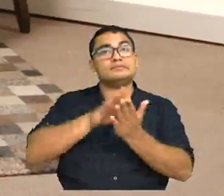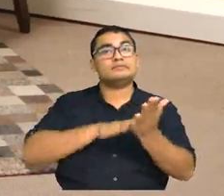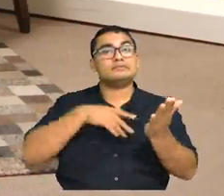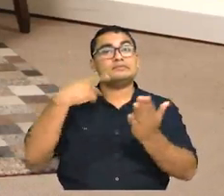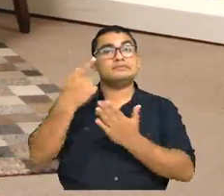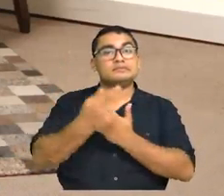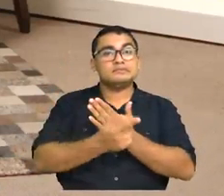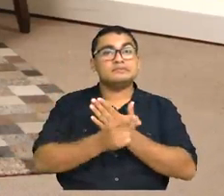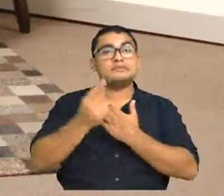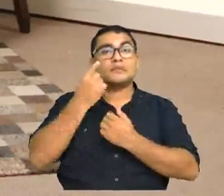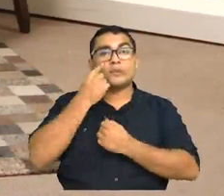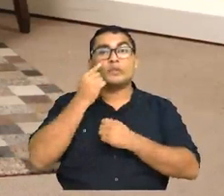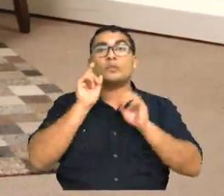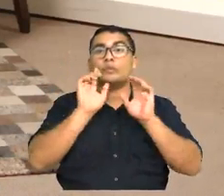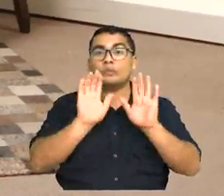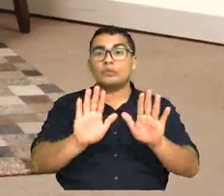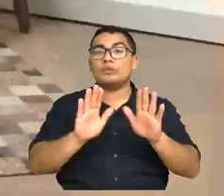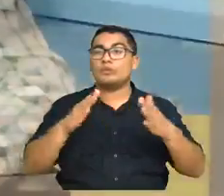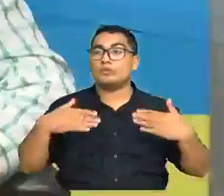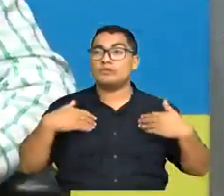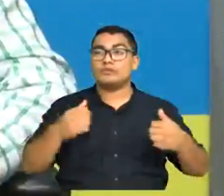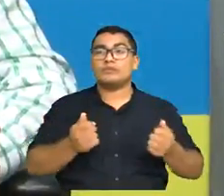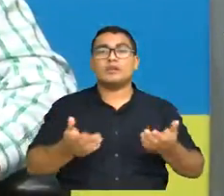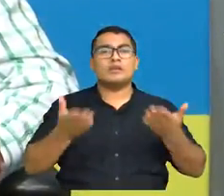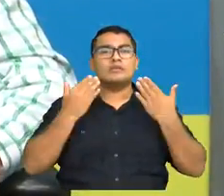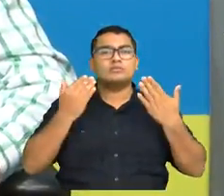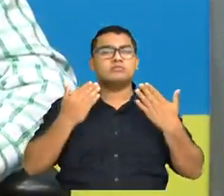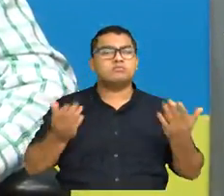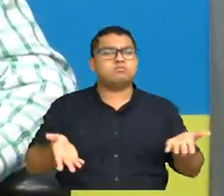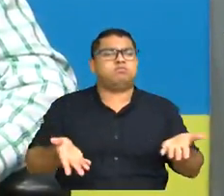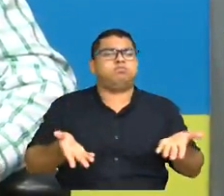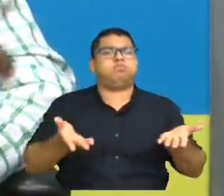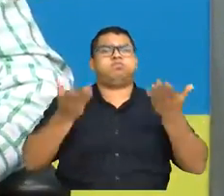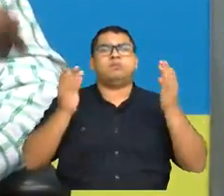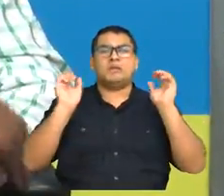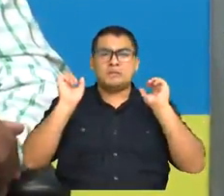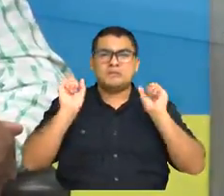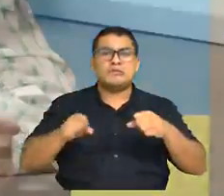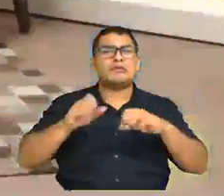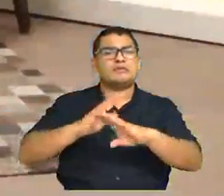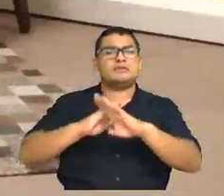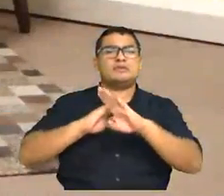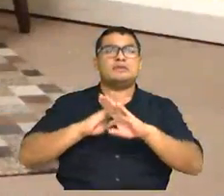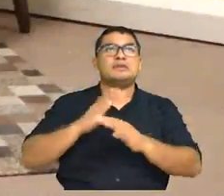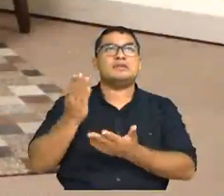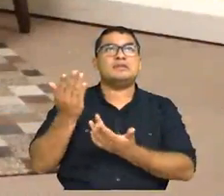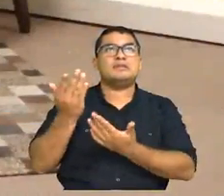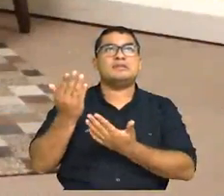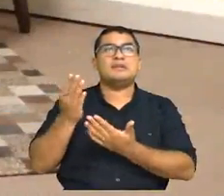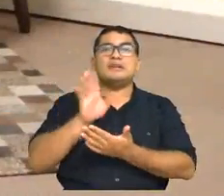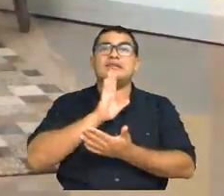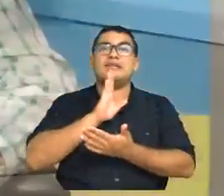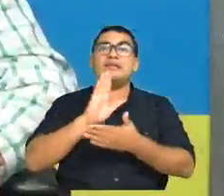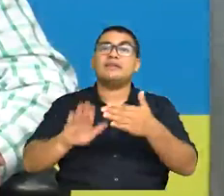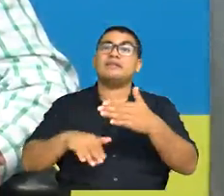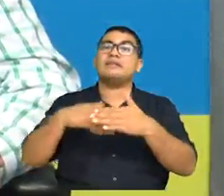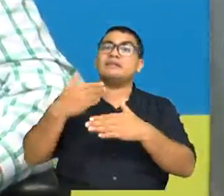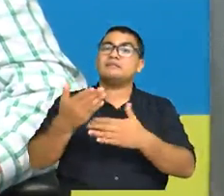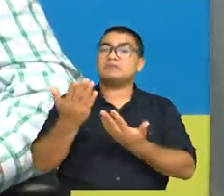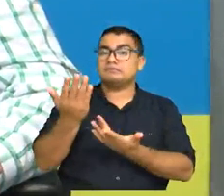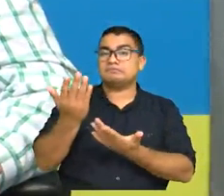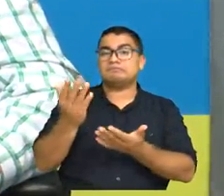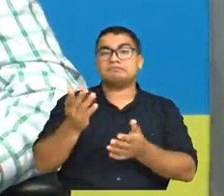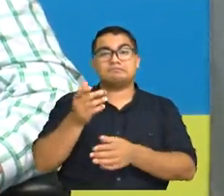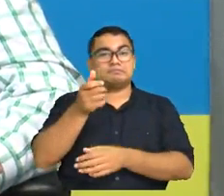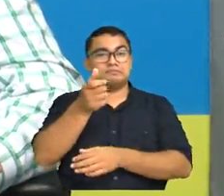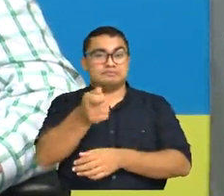llama Prevenir en Salud, yo creo que se puede prevenir el golpe de calor. Así es, sí se puede prevenir. Se puede prevenir, esto lo vamos a estar hablando cuando regresemos. Usted no le cambie de